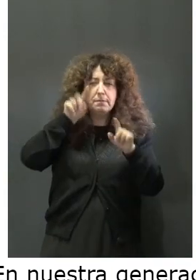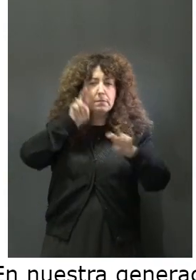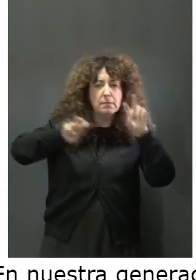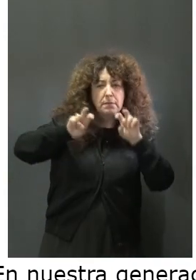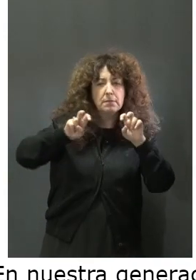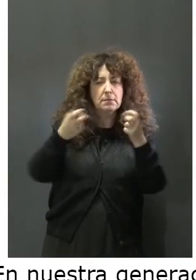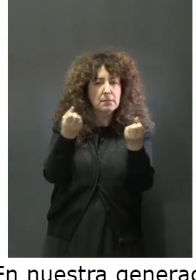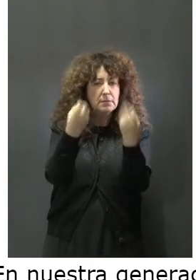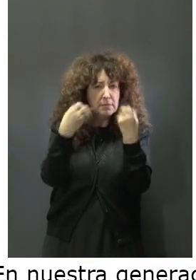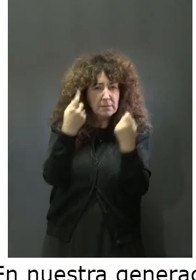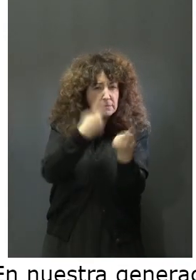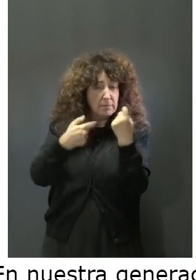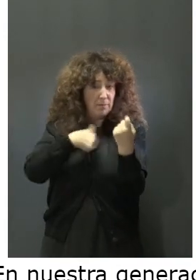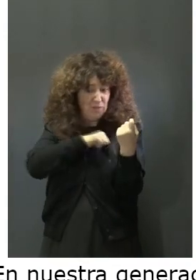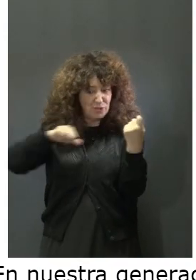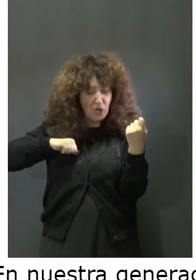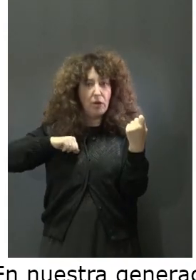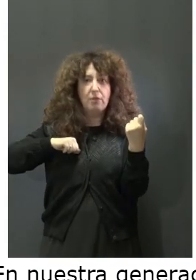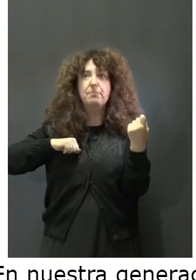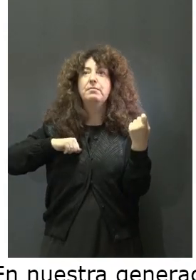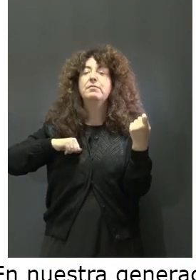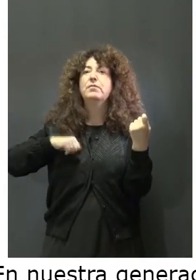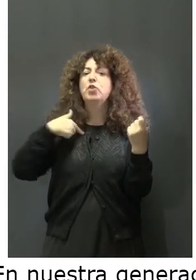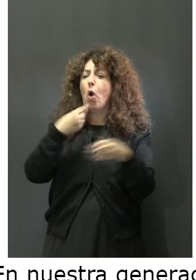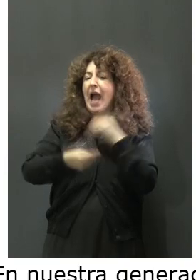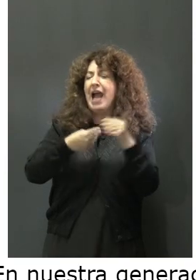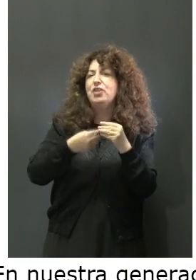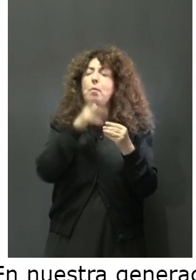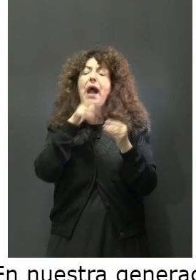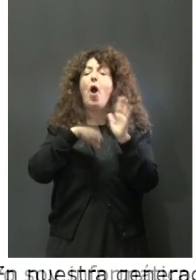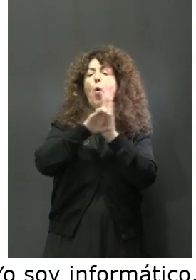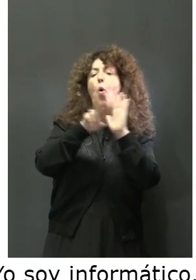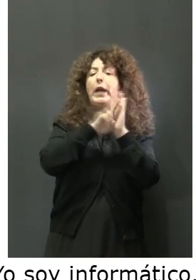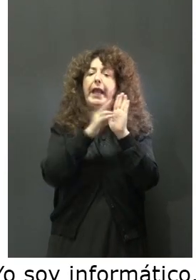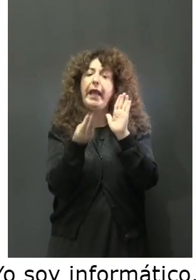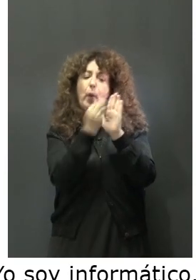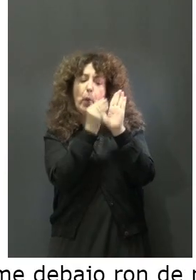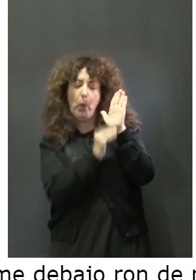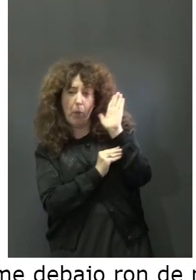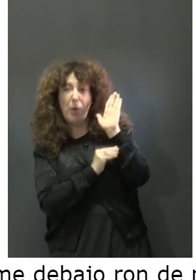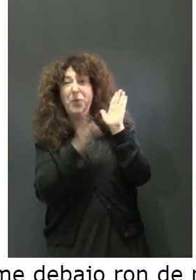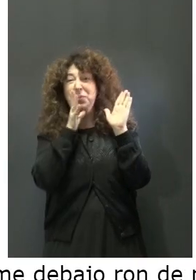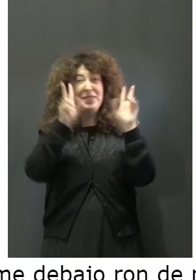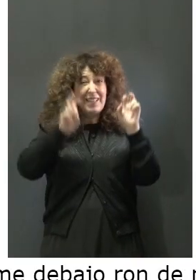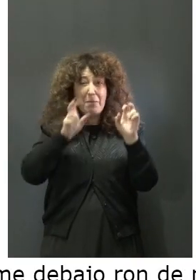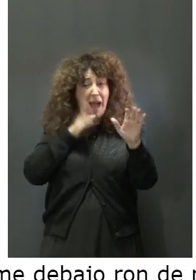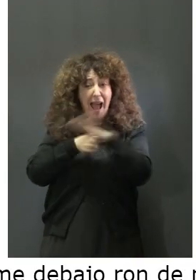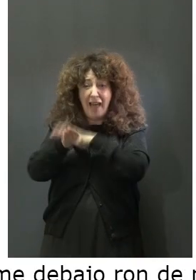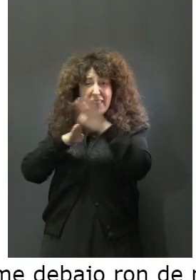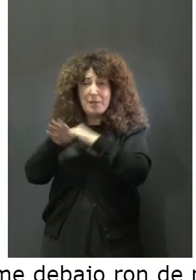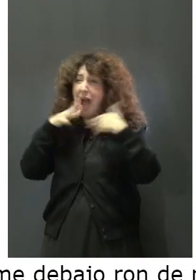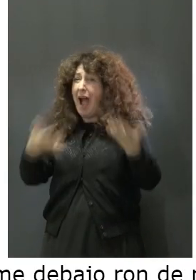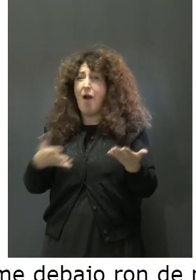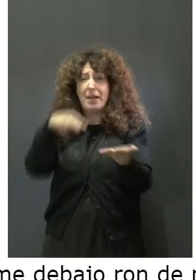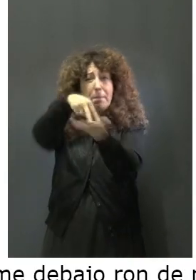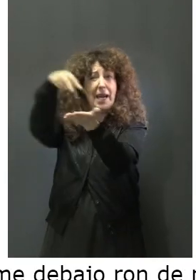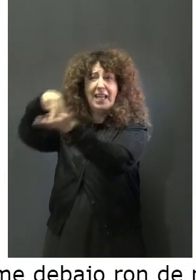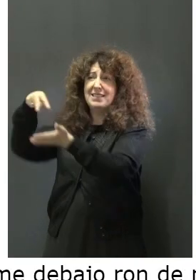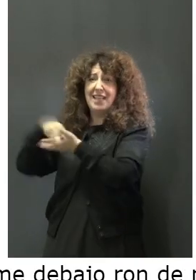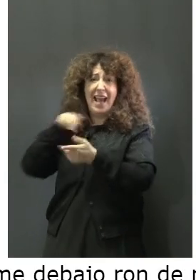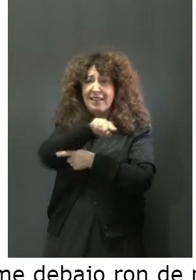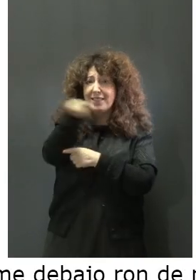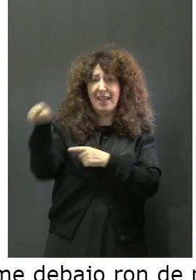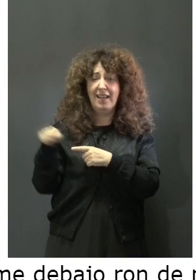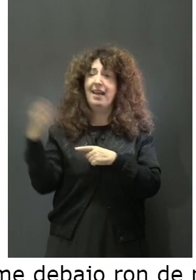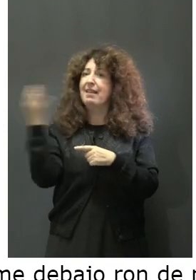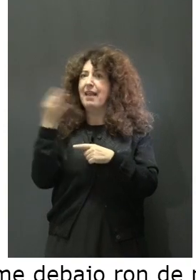haciendo algo, pues, para ampliar currículum, algo extraordinario, cuando la accesibilidad debería estar presente en esa concepción